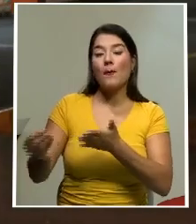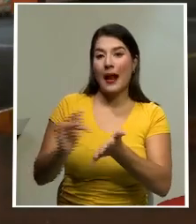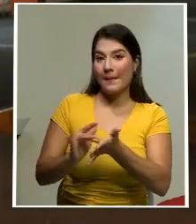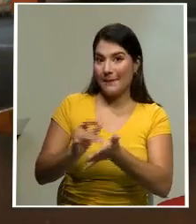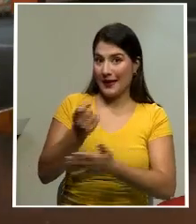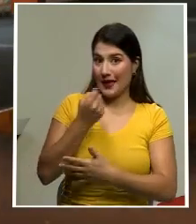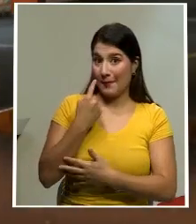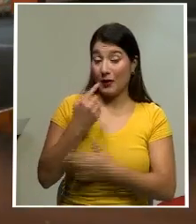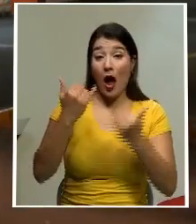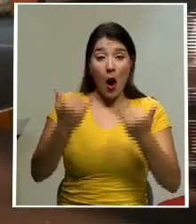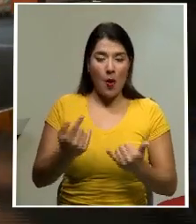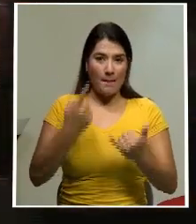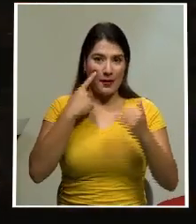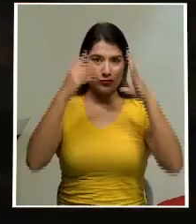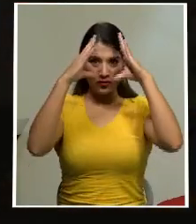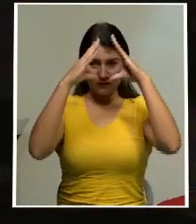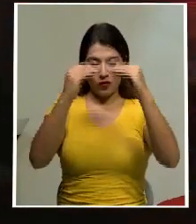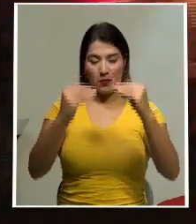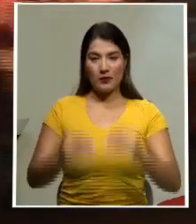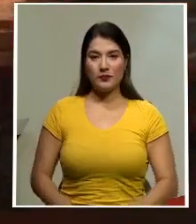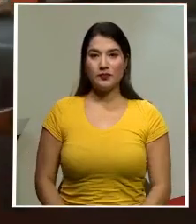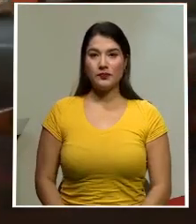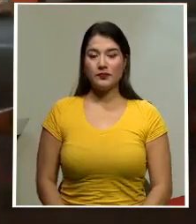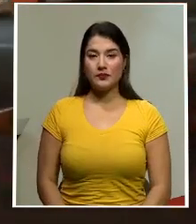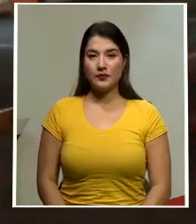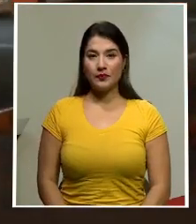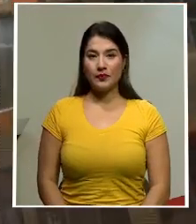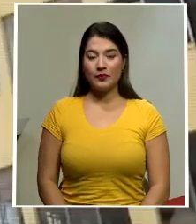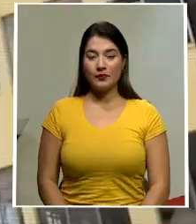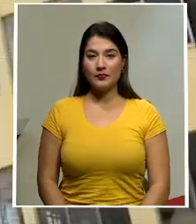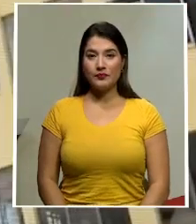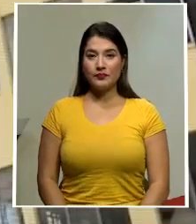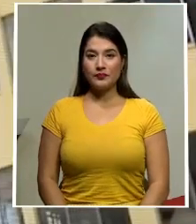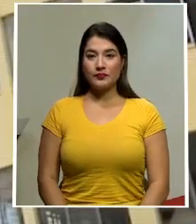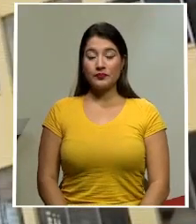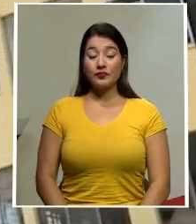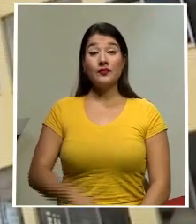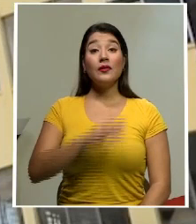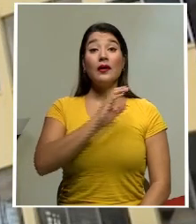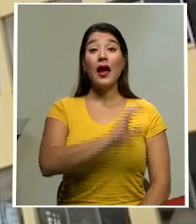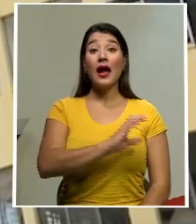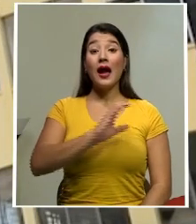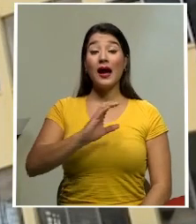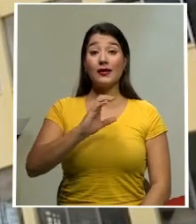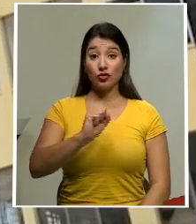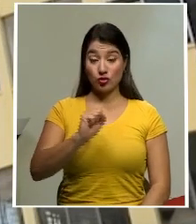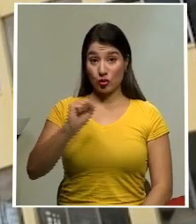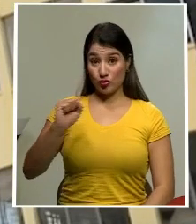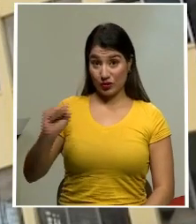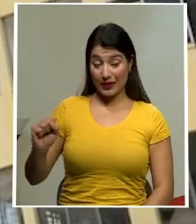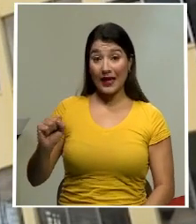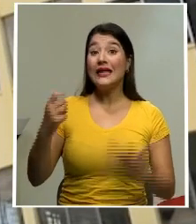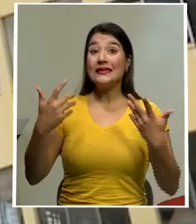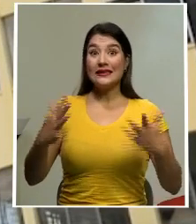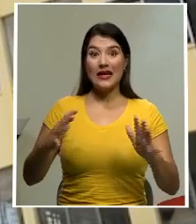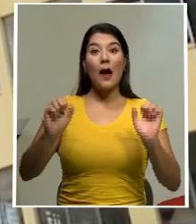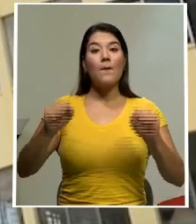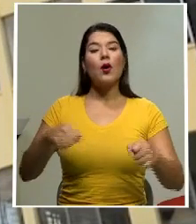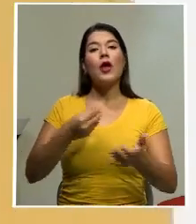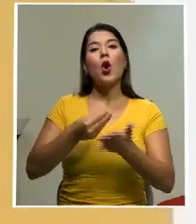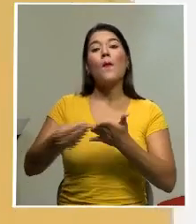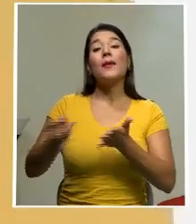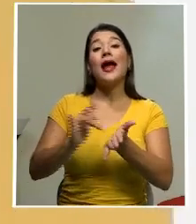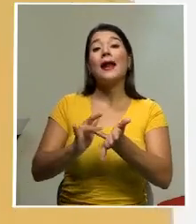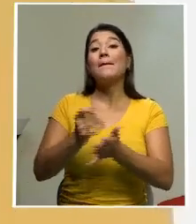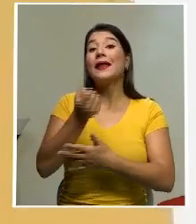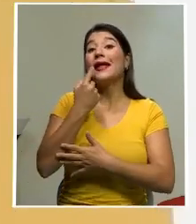producto. Veamos la siguiente información que hemos preparado. La Caja Costarricense de Seguro Social ya podrá comprar el medicamento